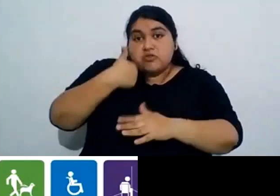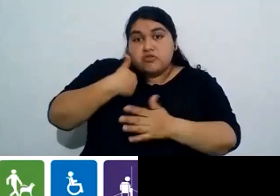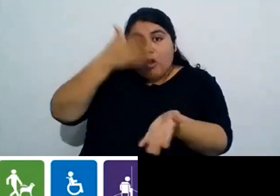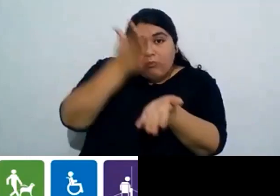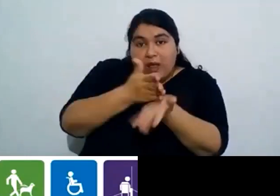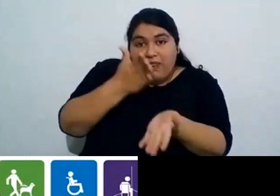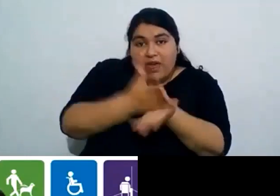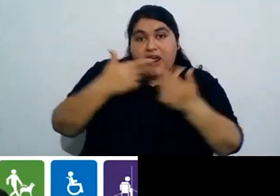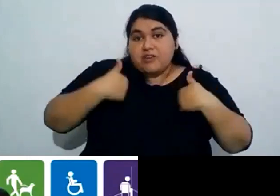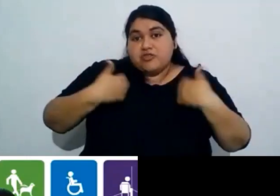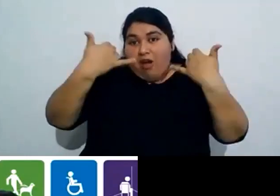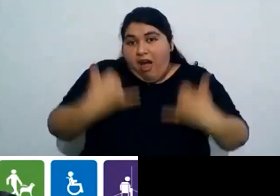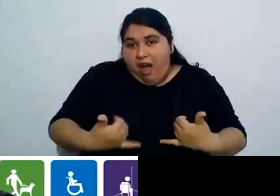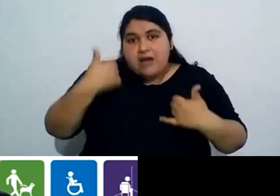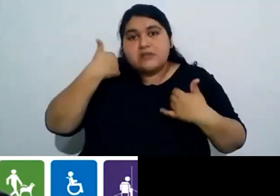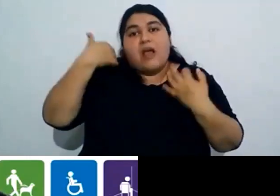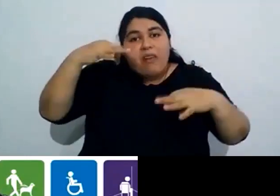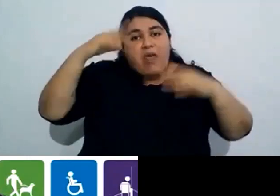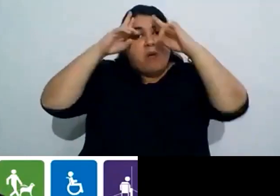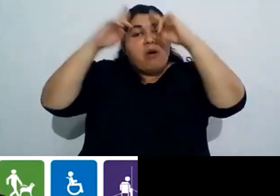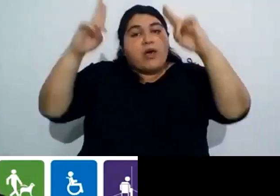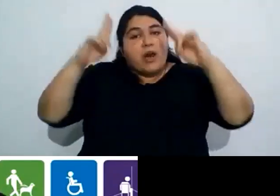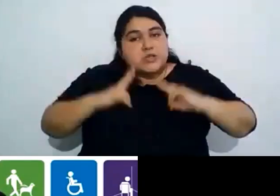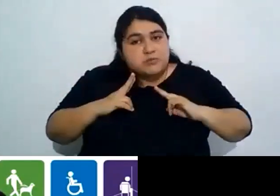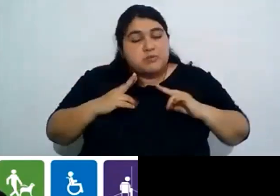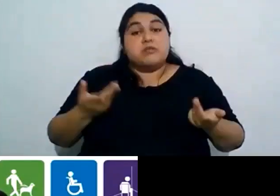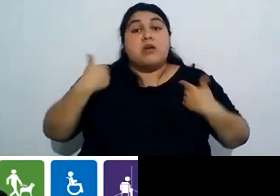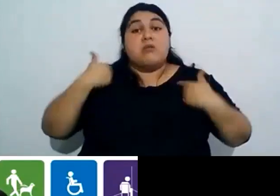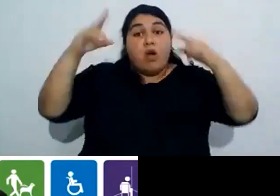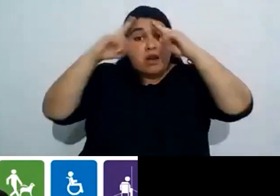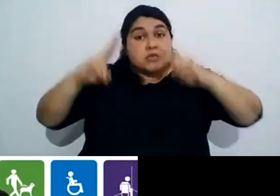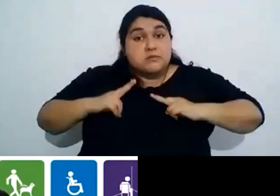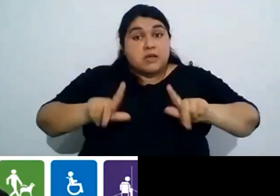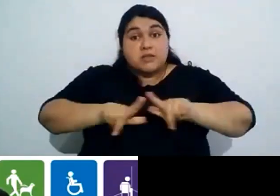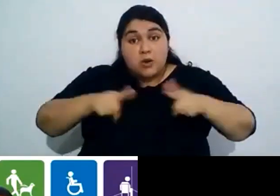tengo que hacerlos respetar. Y que si no los hago respetar,